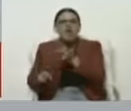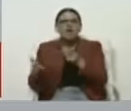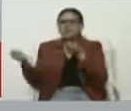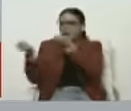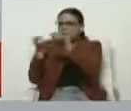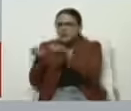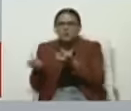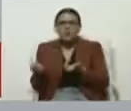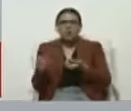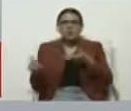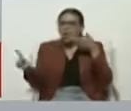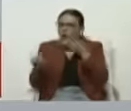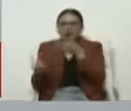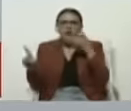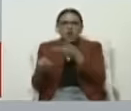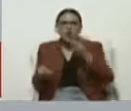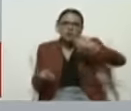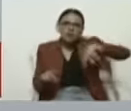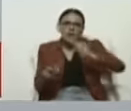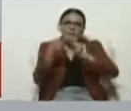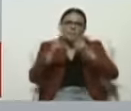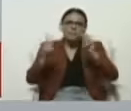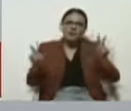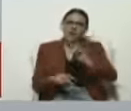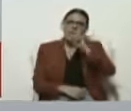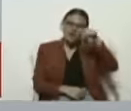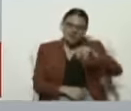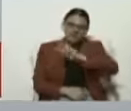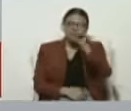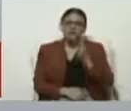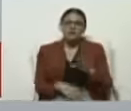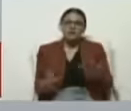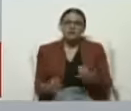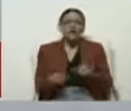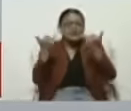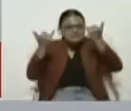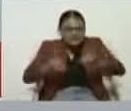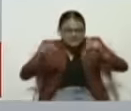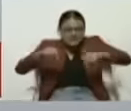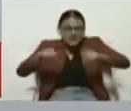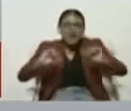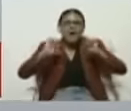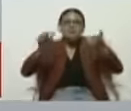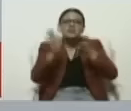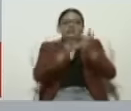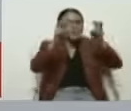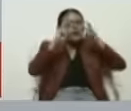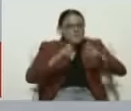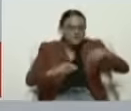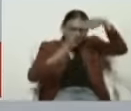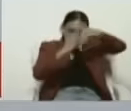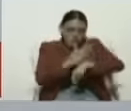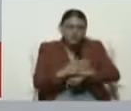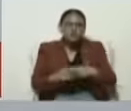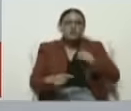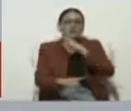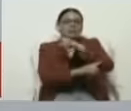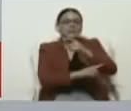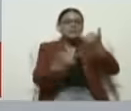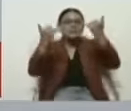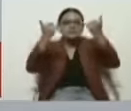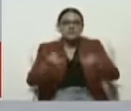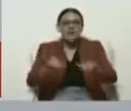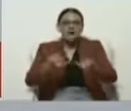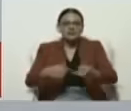tantos atentados contra la paz de Venezuela. Que de inmediato empiece la investigación de la Comisión de Política Interior, es una orden. Que de